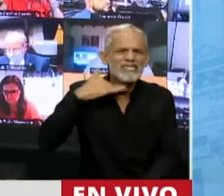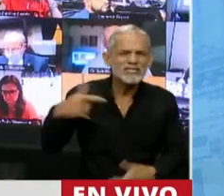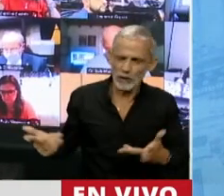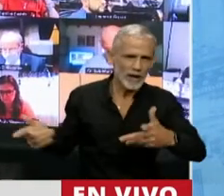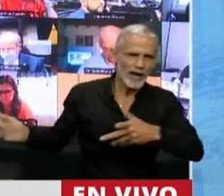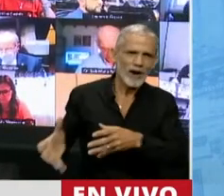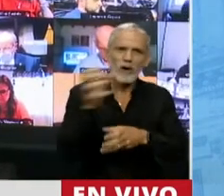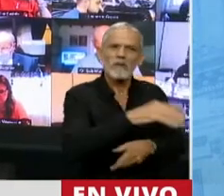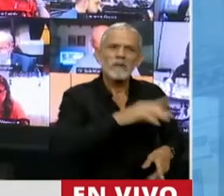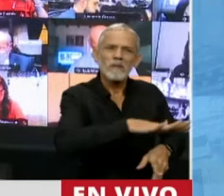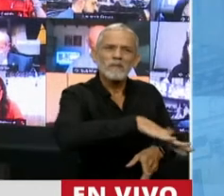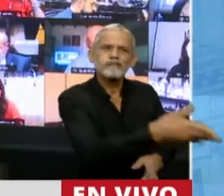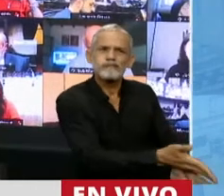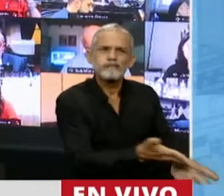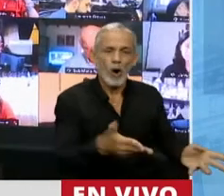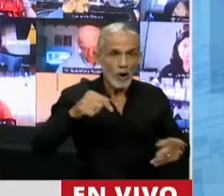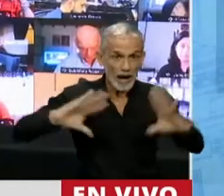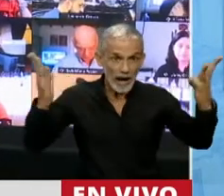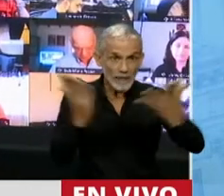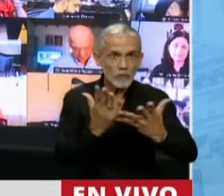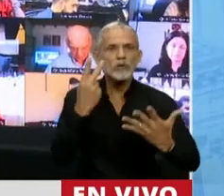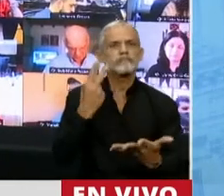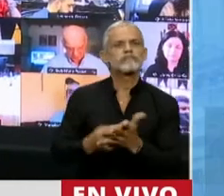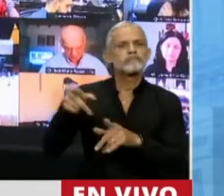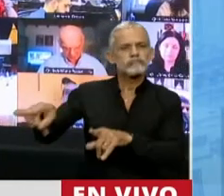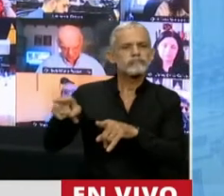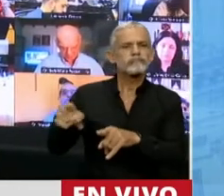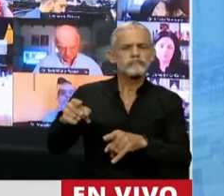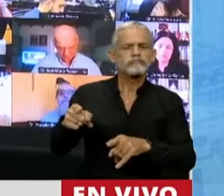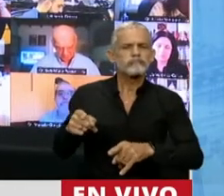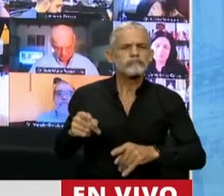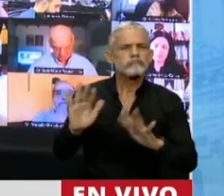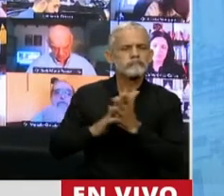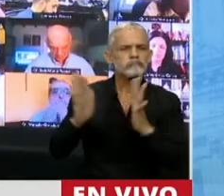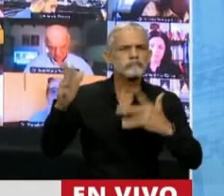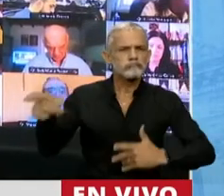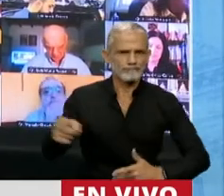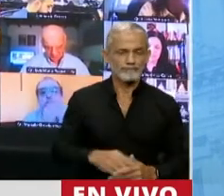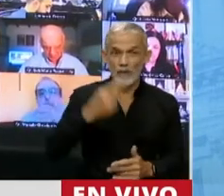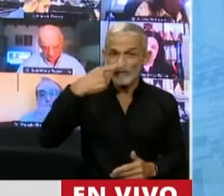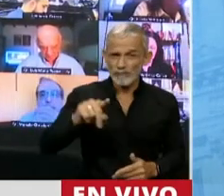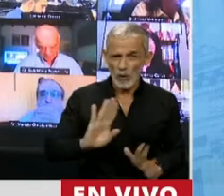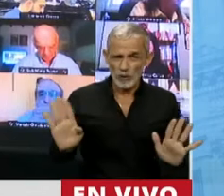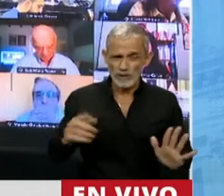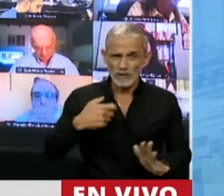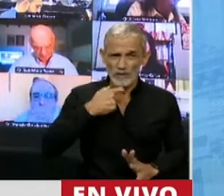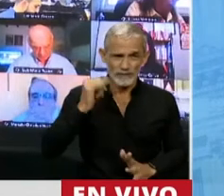Bueno, hoy el mundo lo reconoce y todos lo reconocemos. Por último, señor